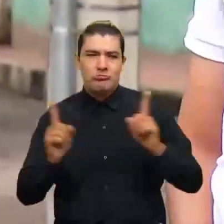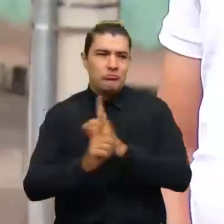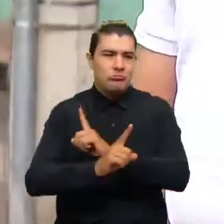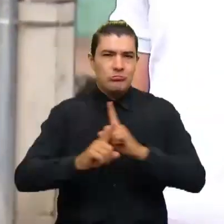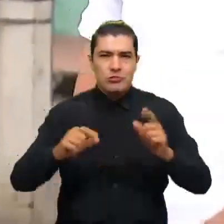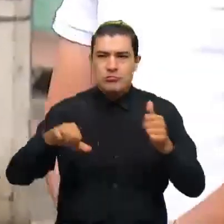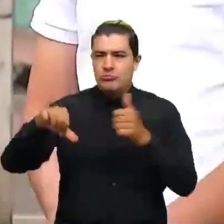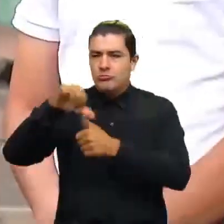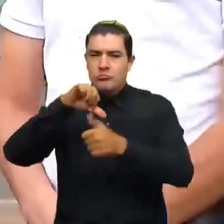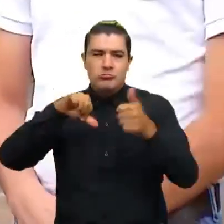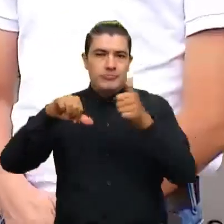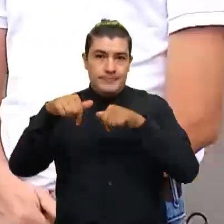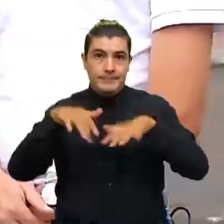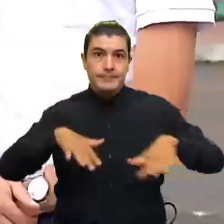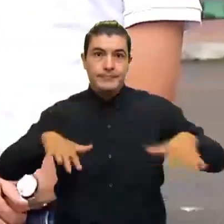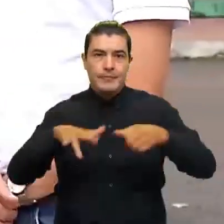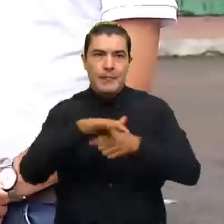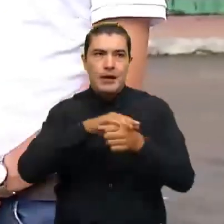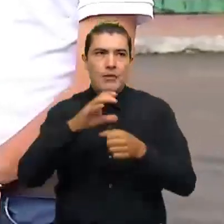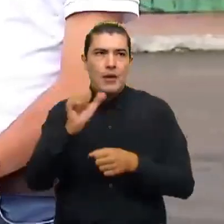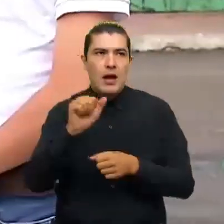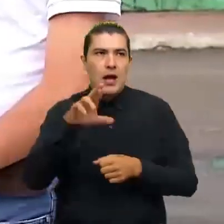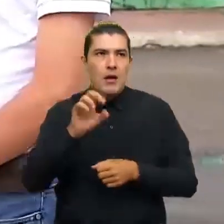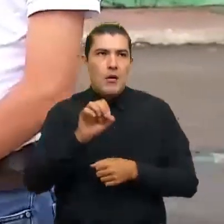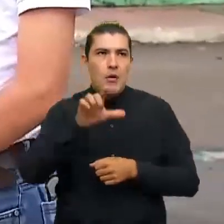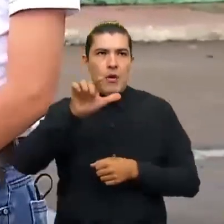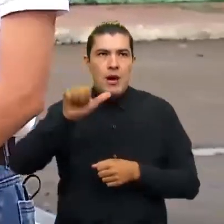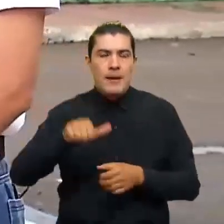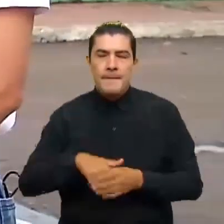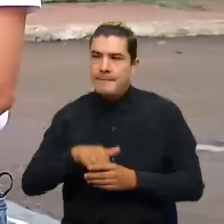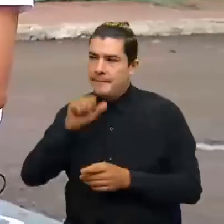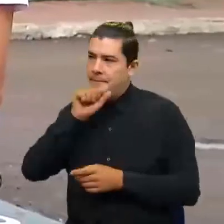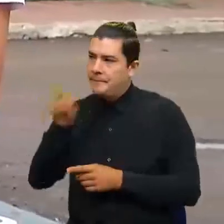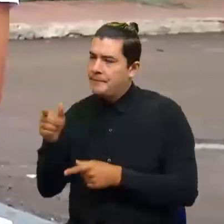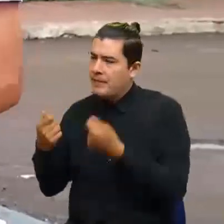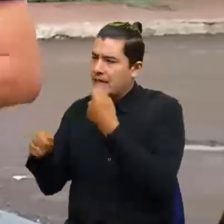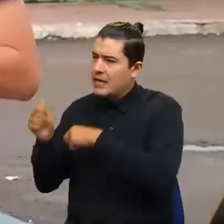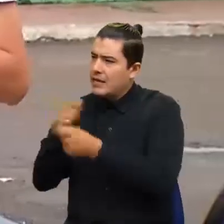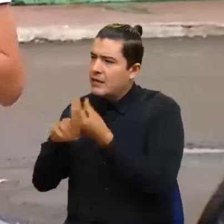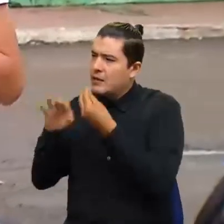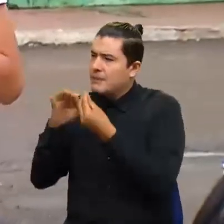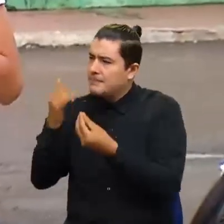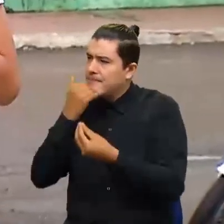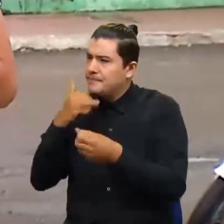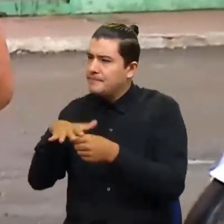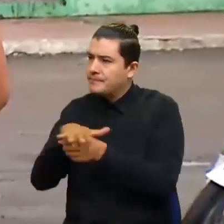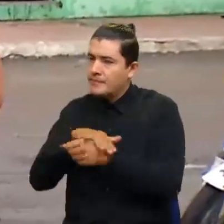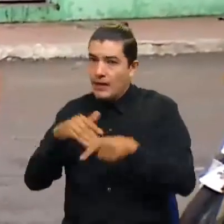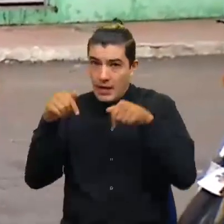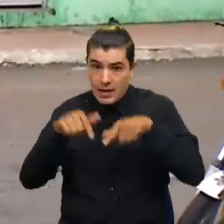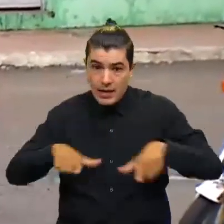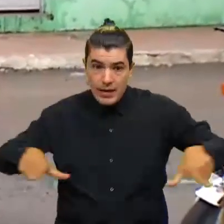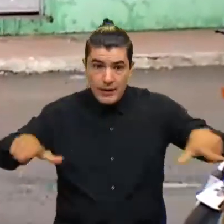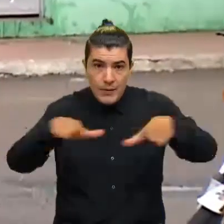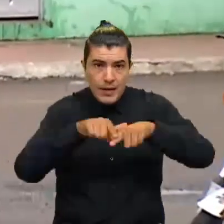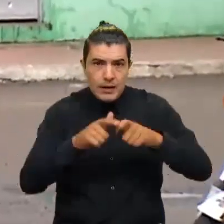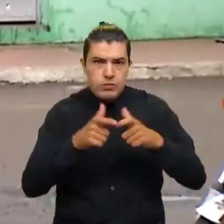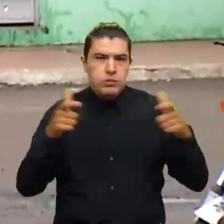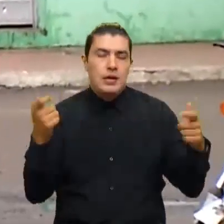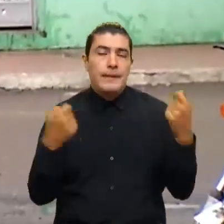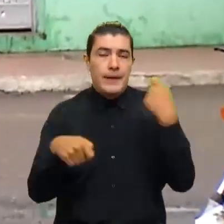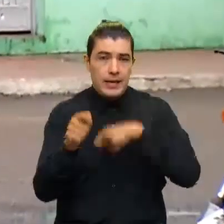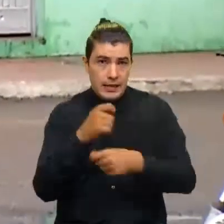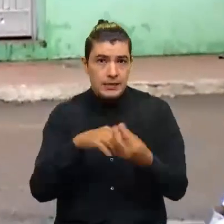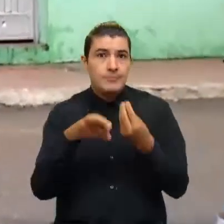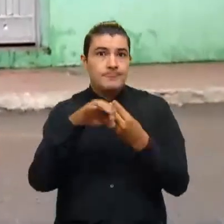barrio Carora. Bueno, hablábamos del microtráfico. ¿Qué situaciones se han presentado con este tema? En nuestro sector actualmente se ha incrementado el